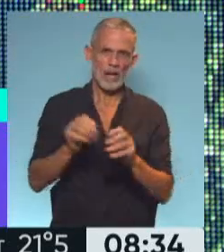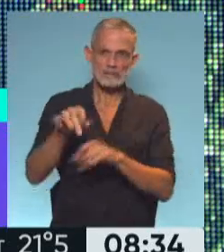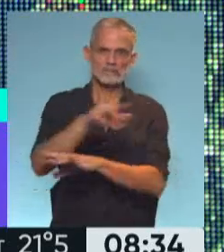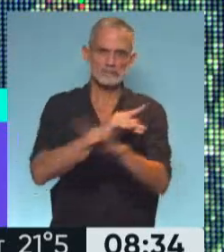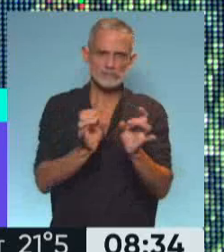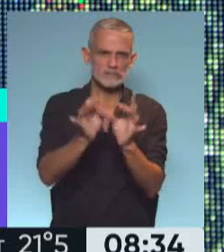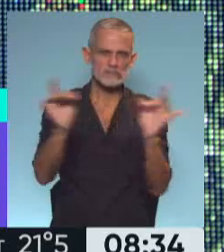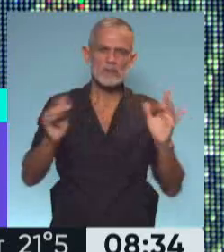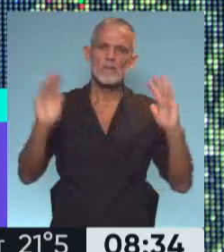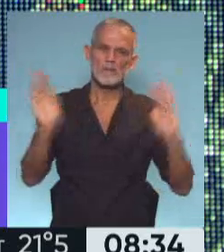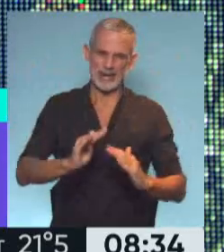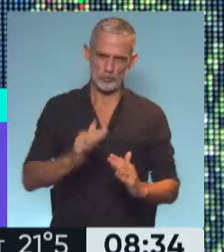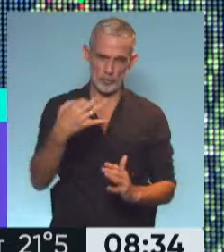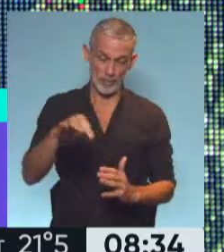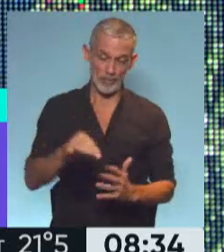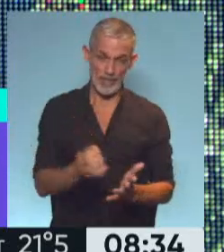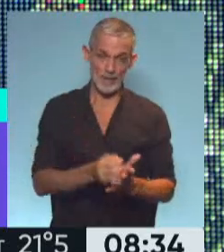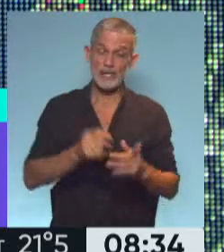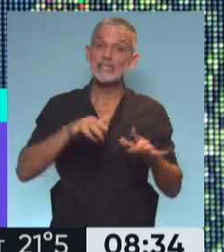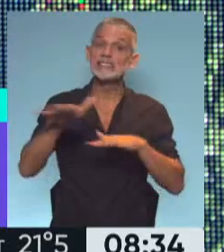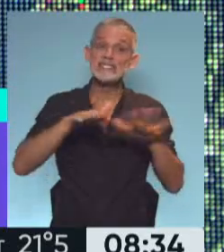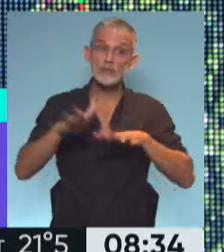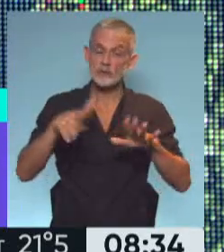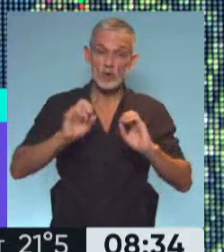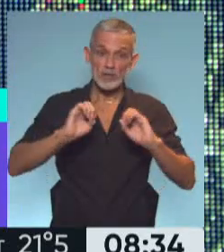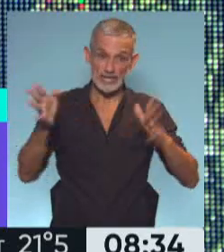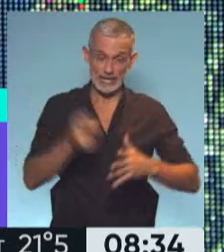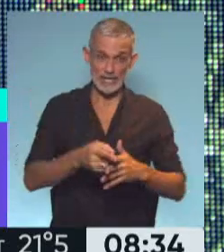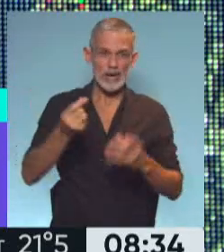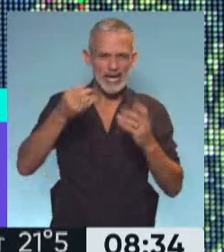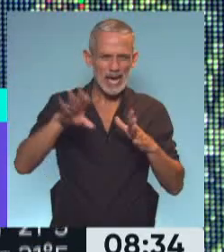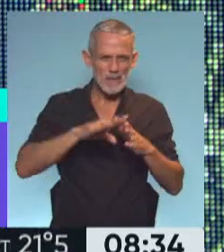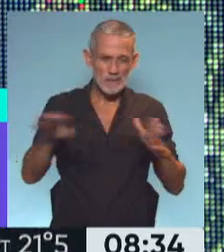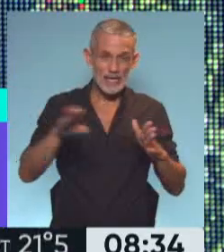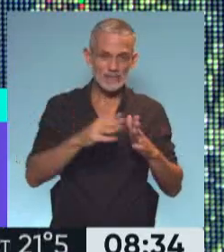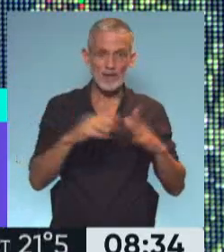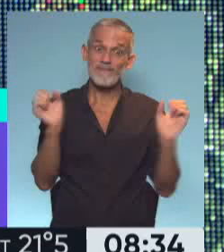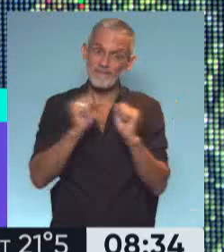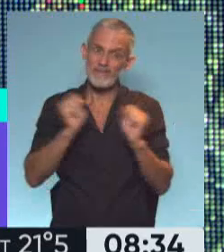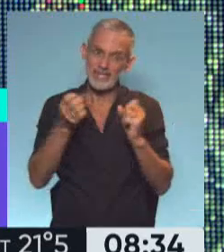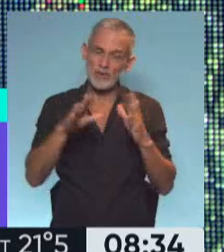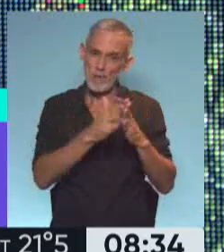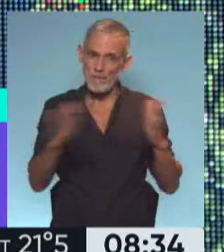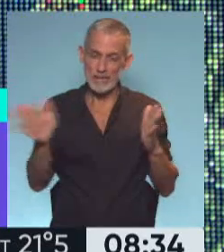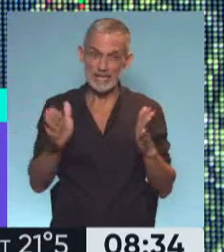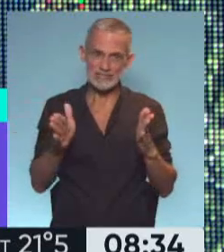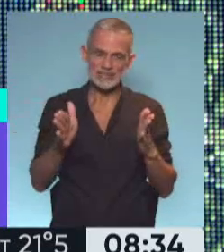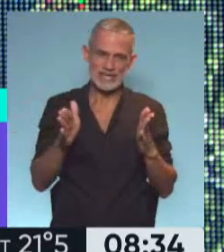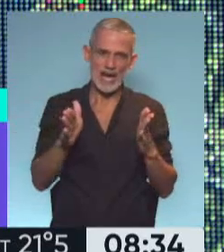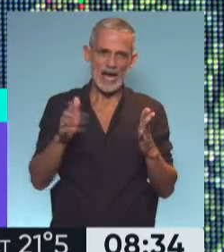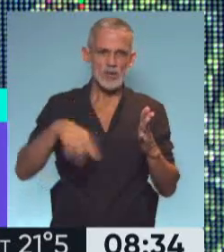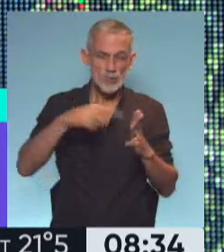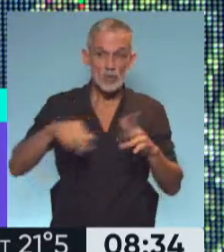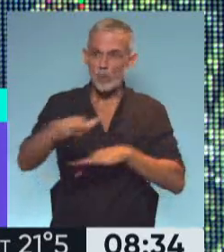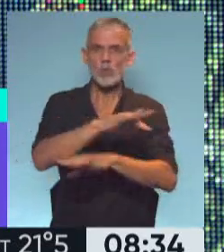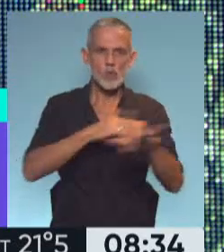transmisión del virus. Estamos en una situación crítica. Estamos empezando la temporada fría. En temporada fría nosotros nos